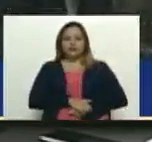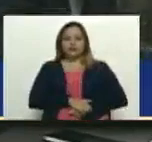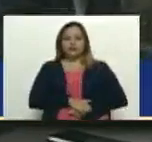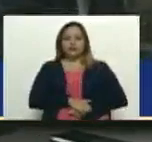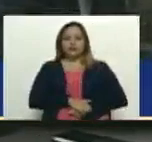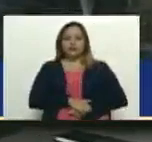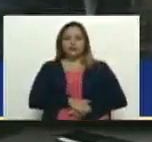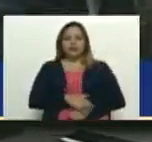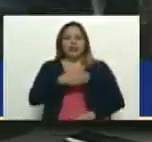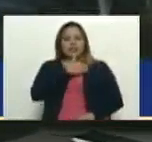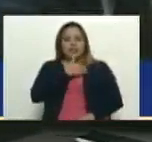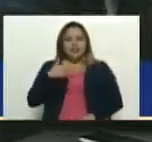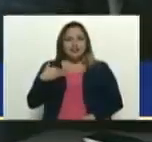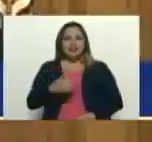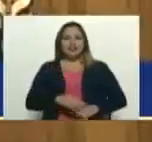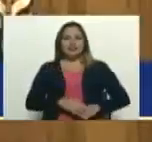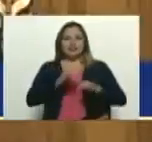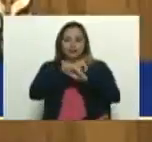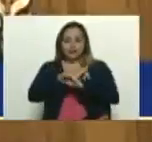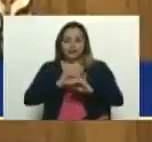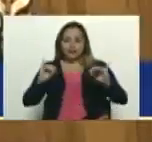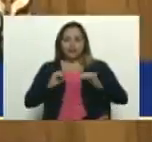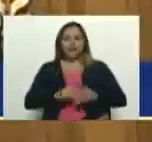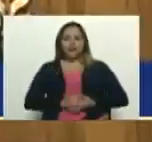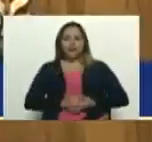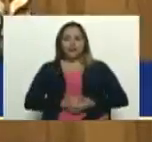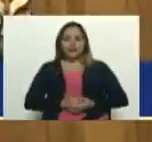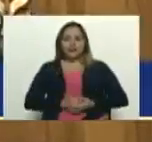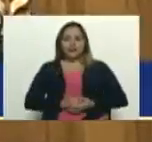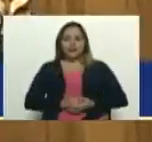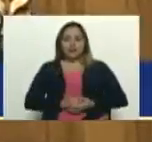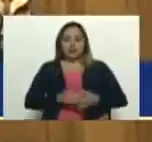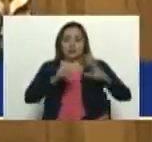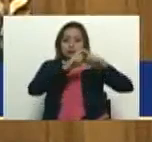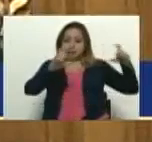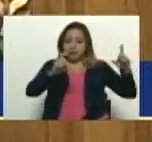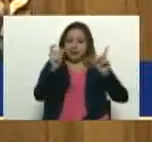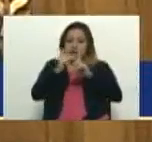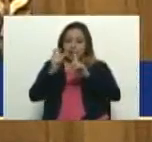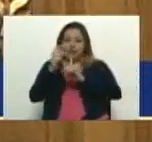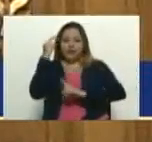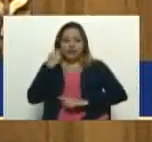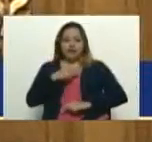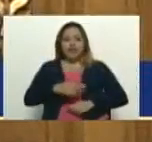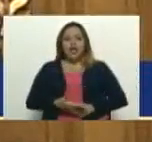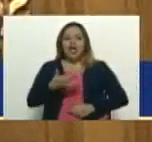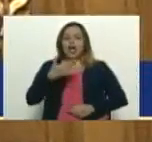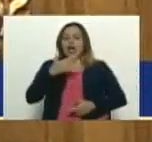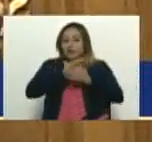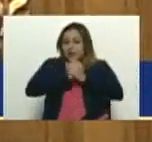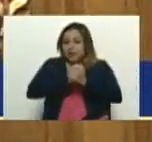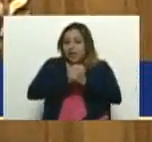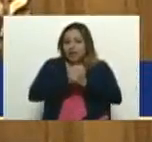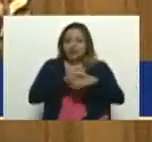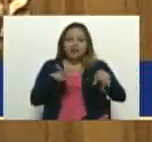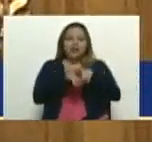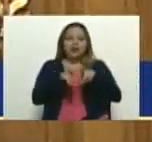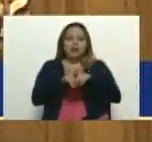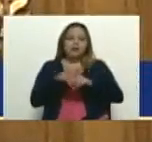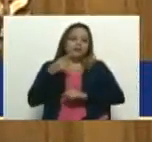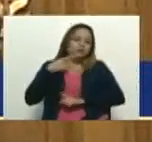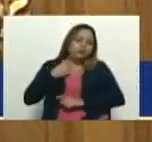Quisiera cerrar con este cito de Bolívar. La amistad es mi pasión. Diles